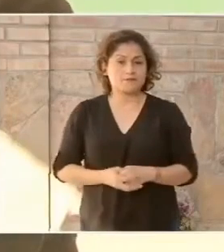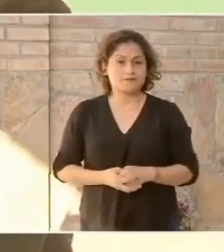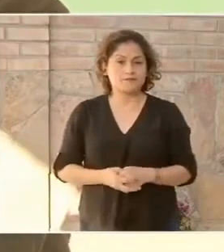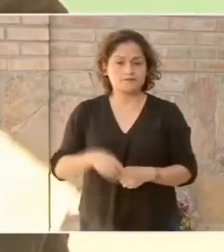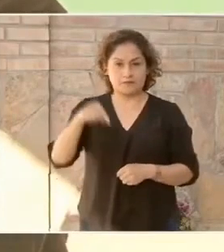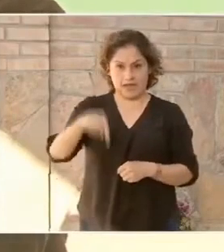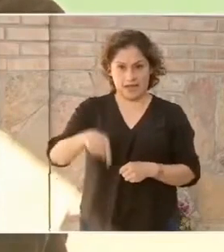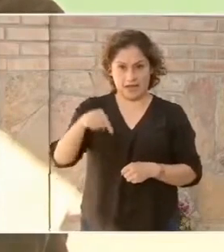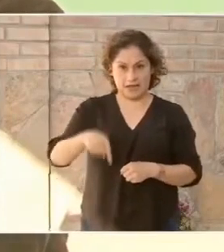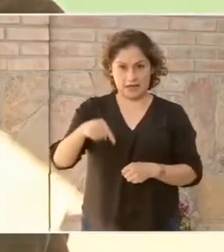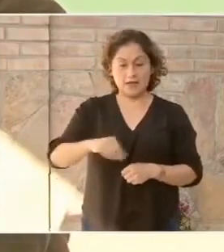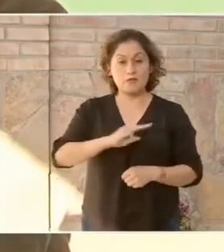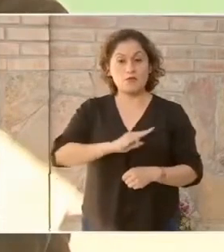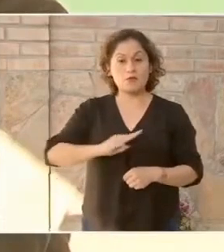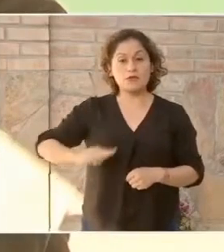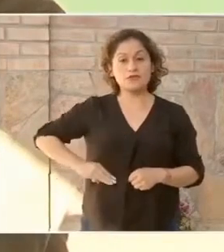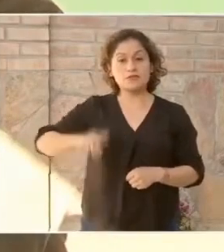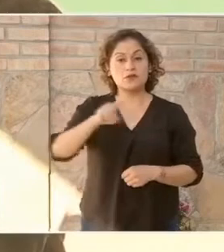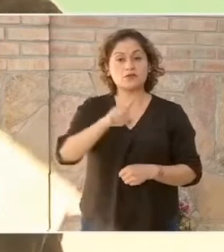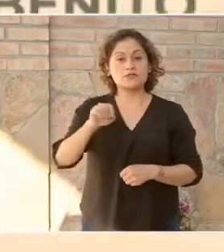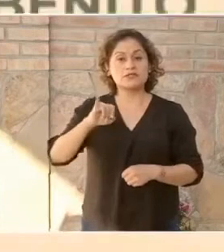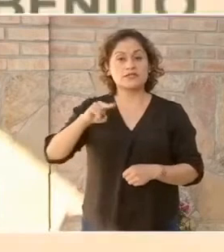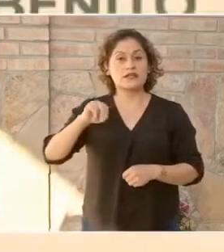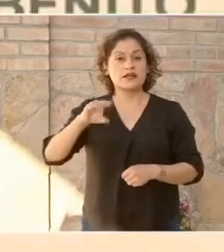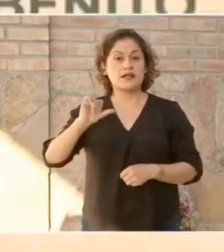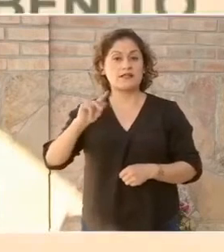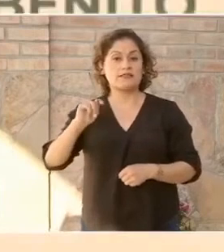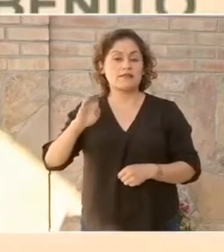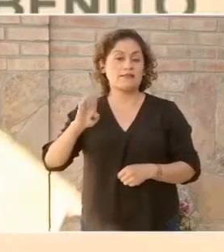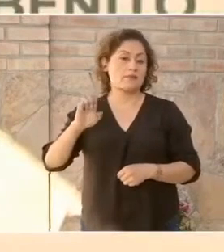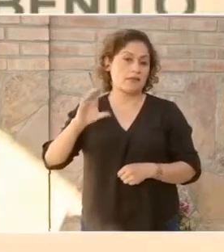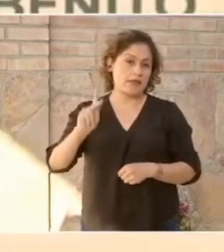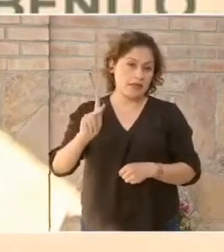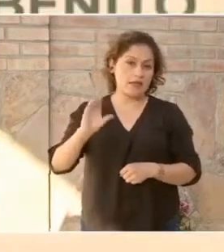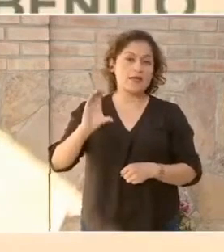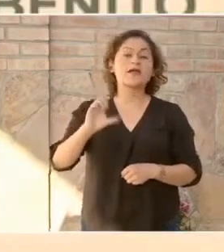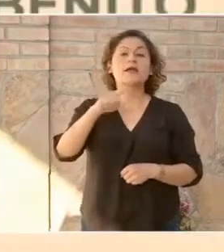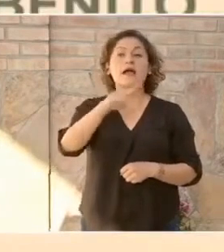Sinacatepec, en esta universidad,